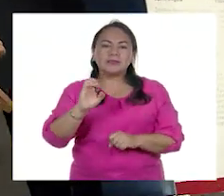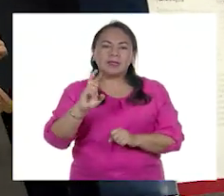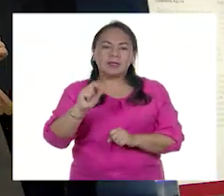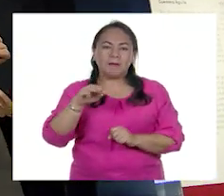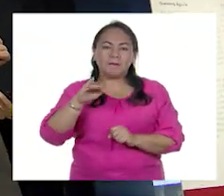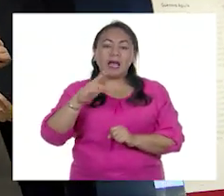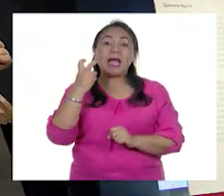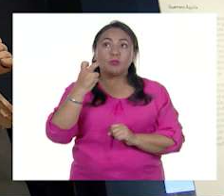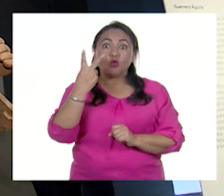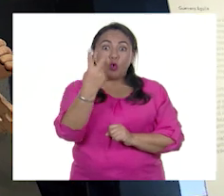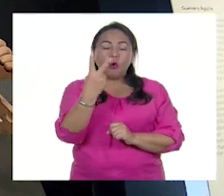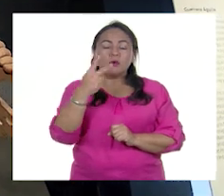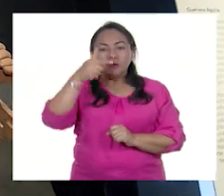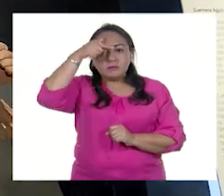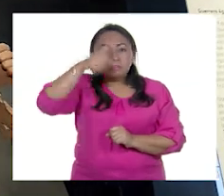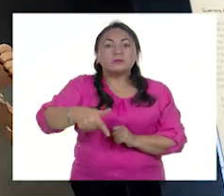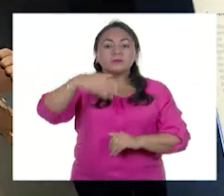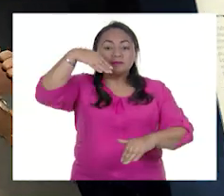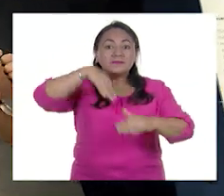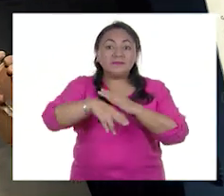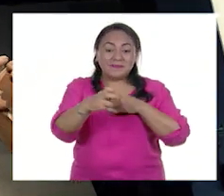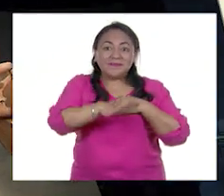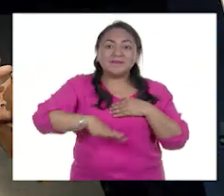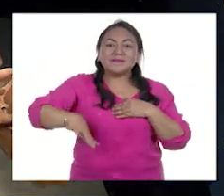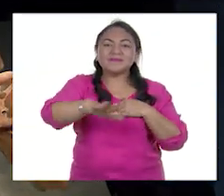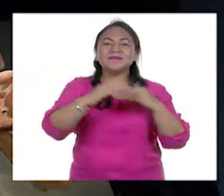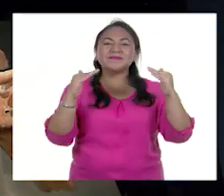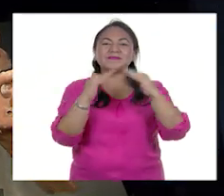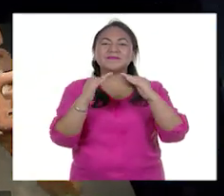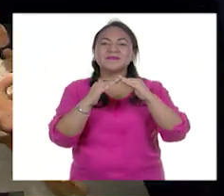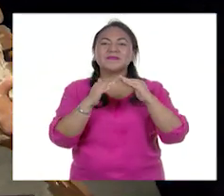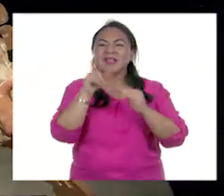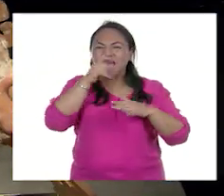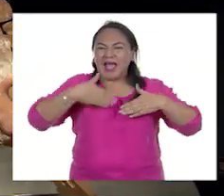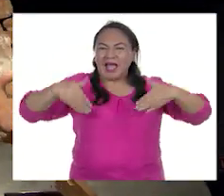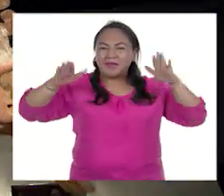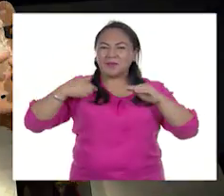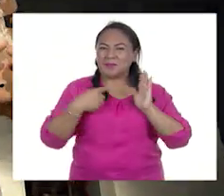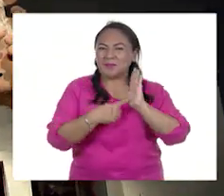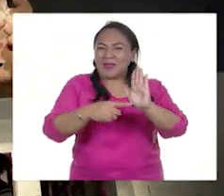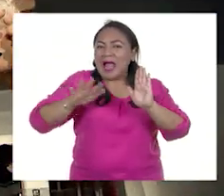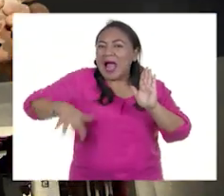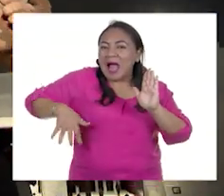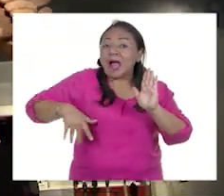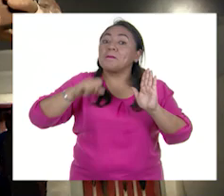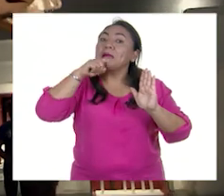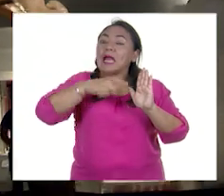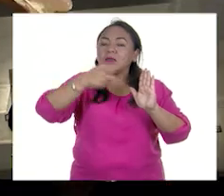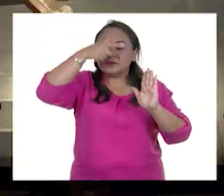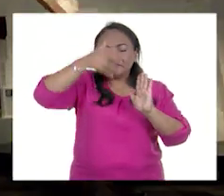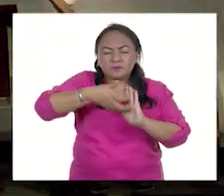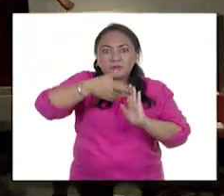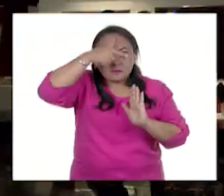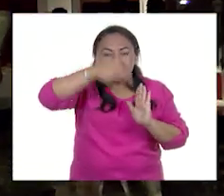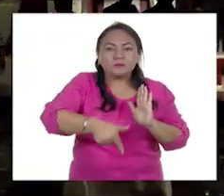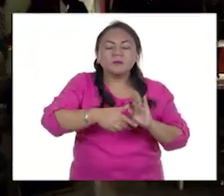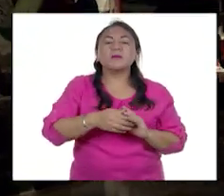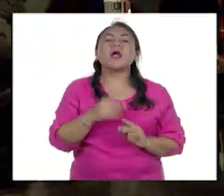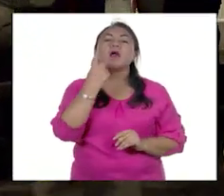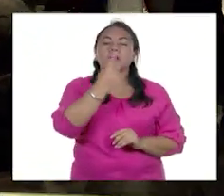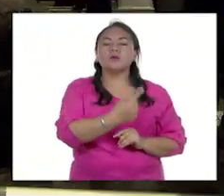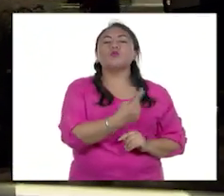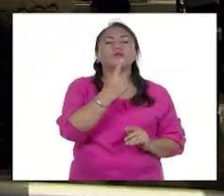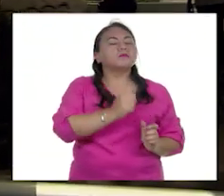fueron encontradas en la Casa de las Águilas que ya visitamos ahí en la zona arqueológica. Este es el que se queda aquí, el otro Este es el